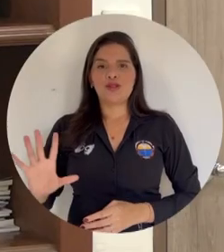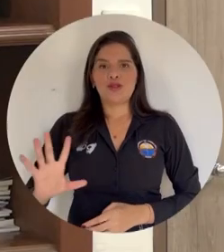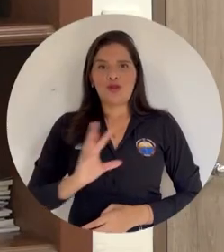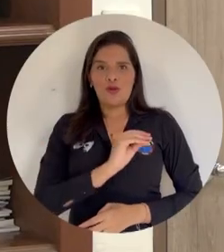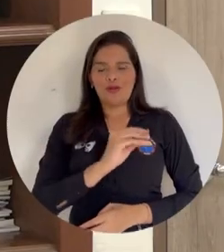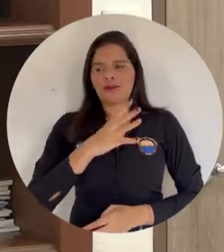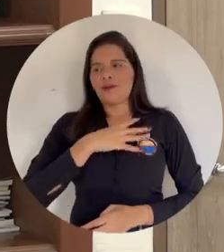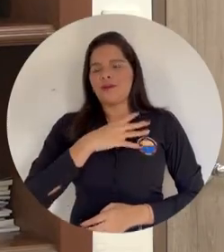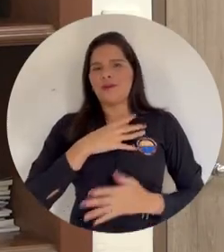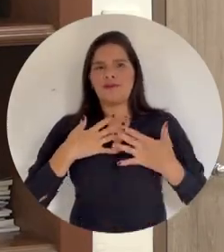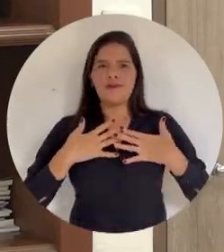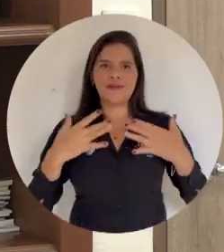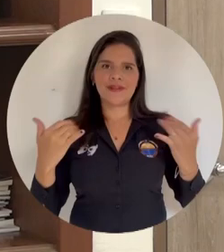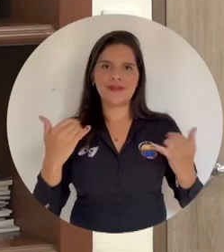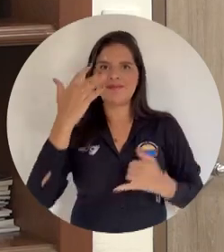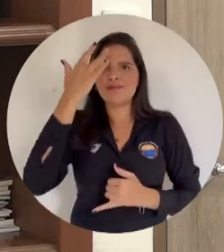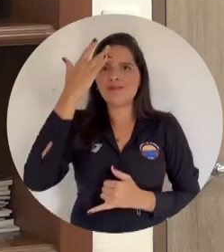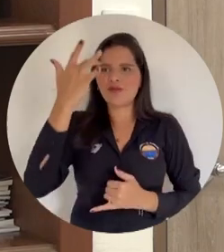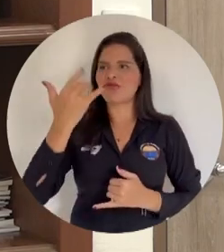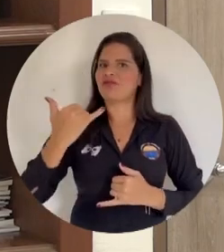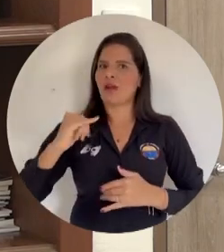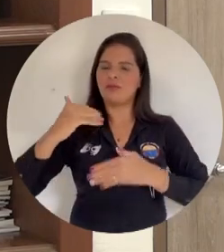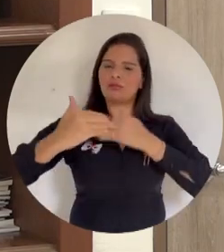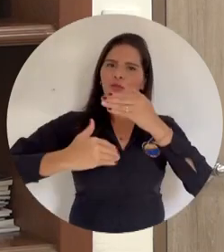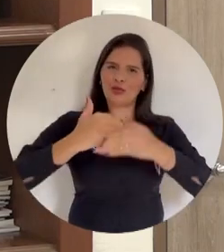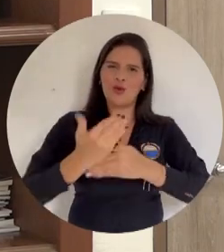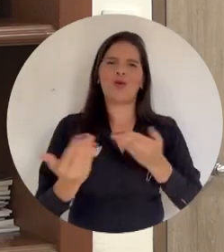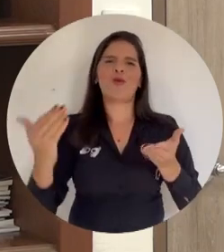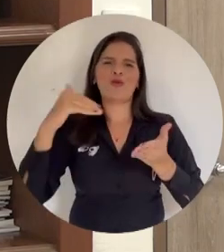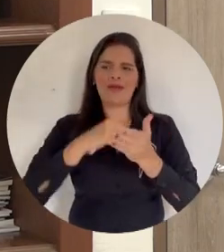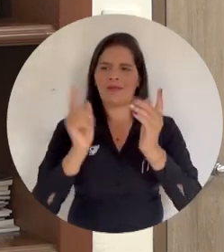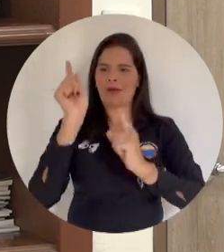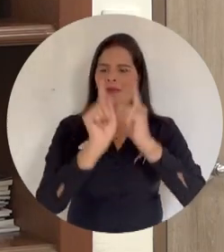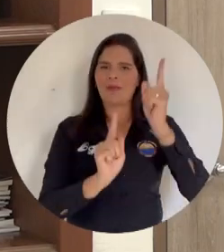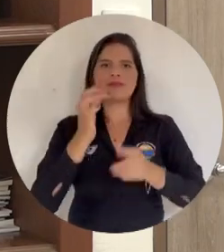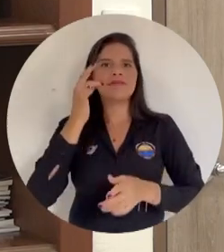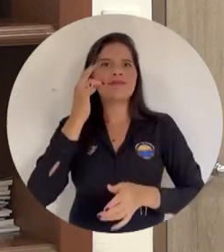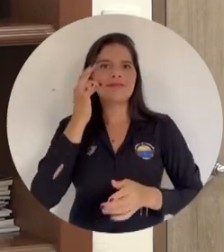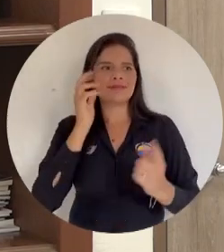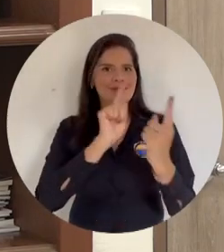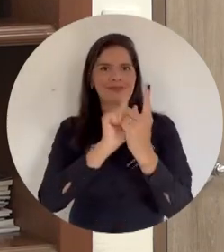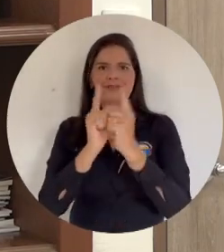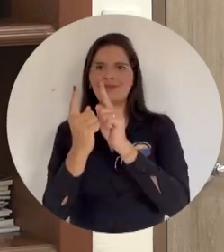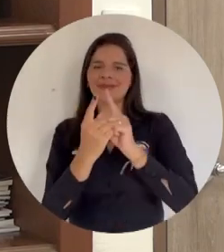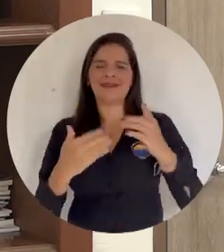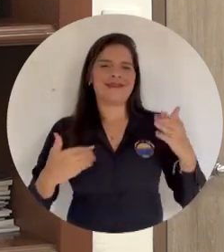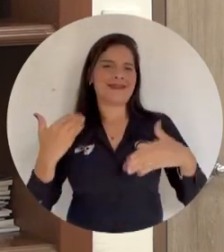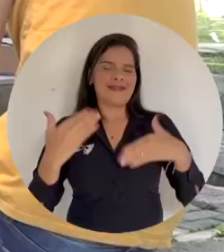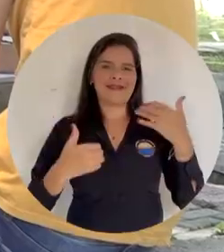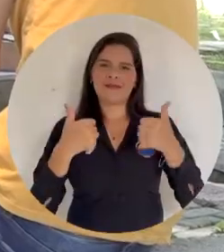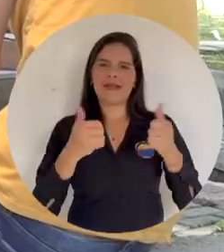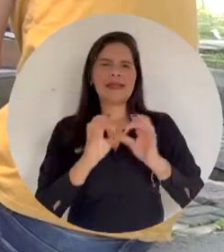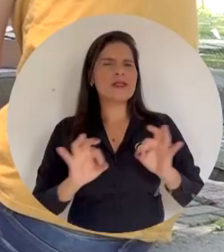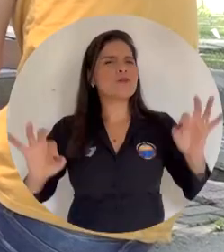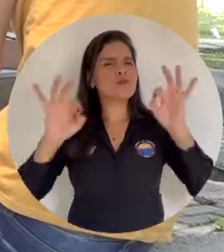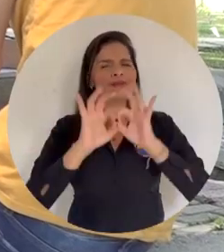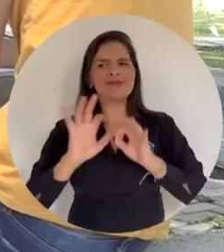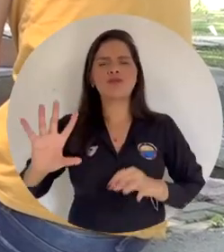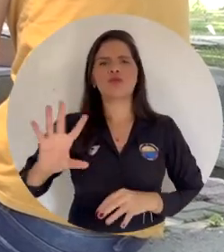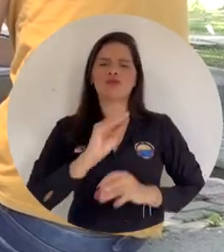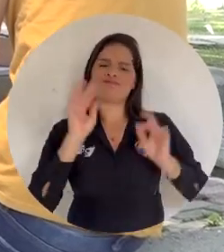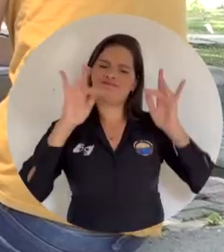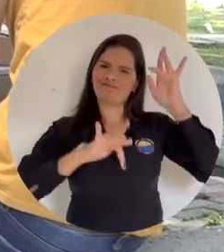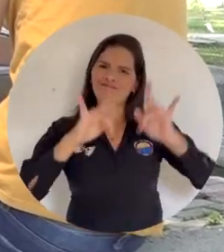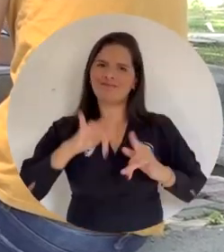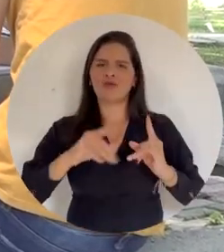Para todos ha sido motivo de satisfacción el poder generar procesos que nos permitan reencontrarnos ya presencialmente. El